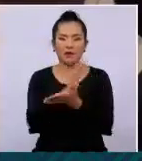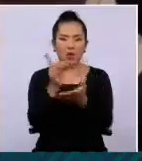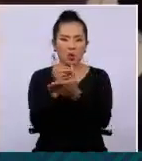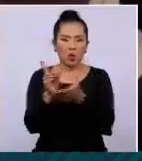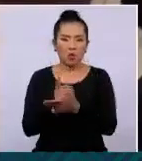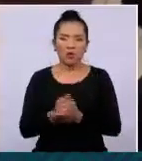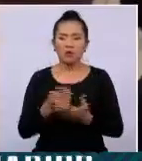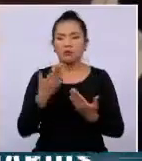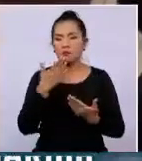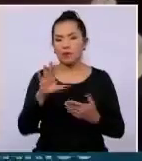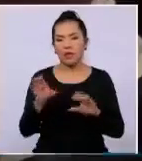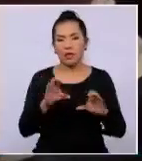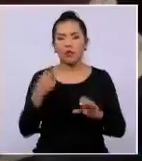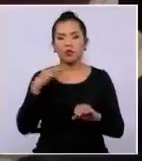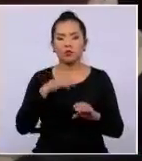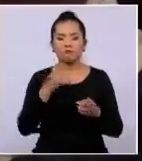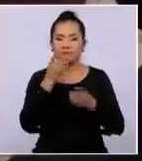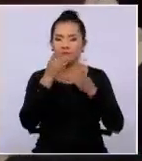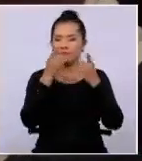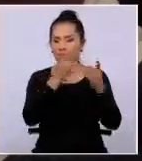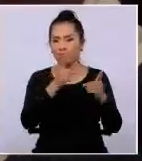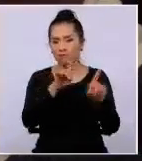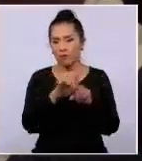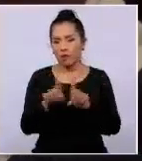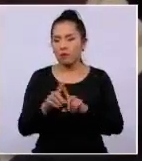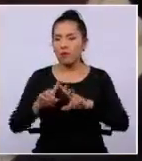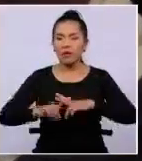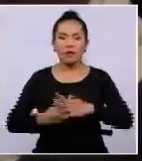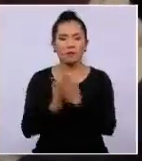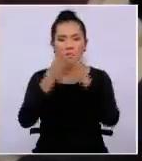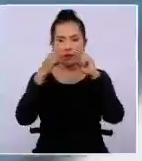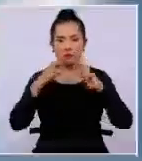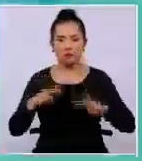correspondiente ante el Ministerio Público para que se abra la investigación.